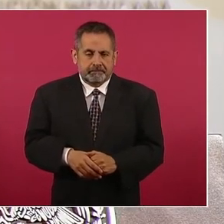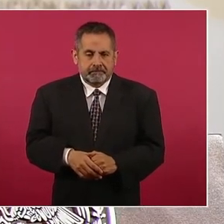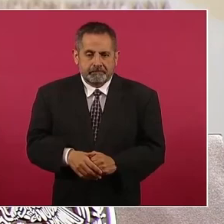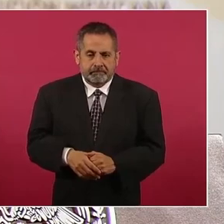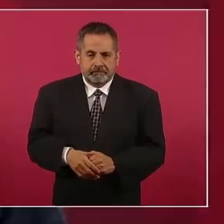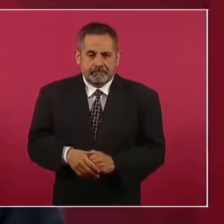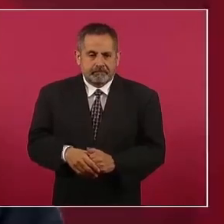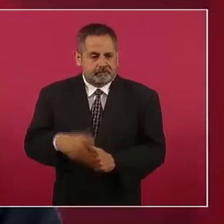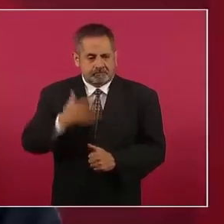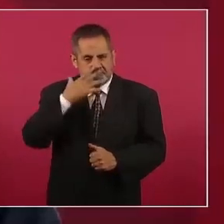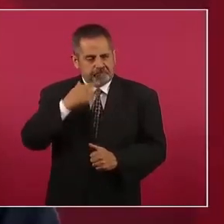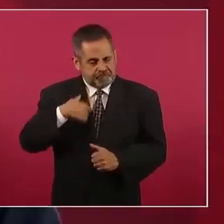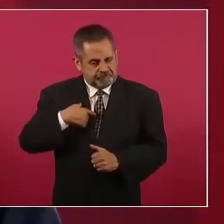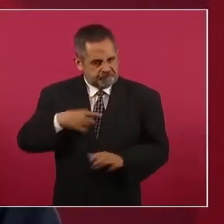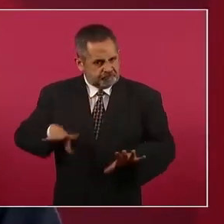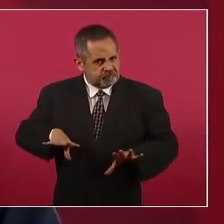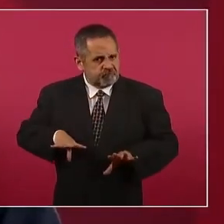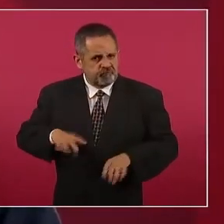no tiene